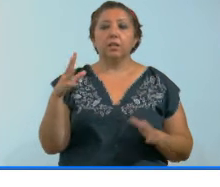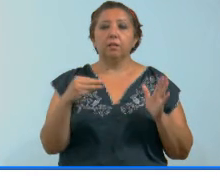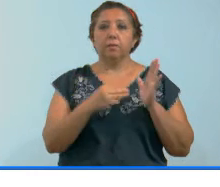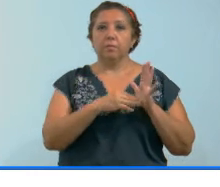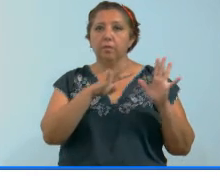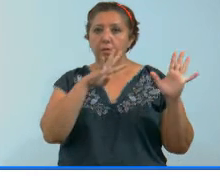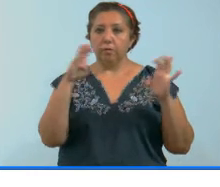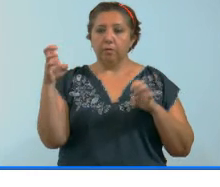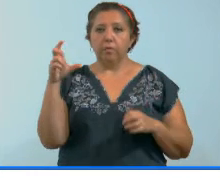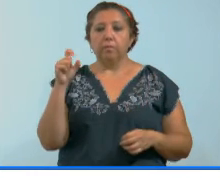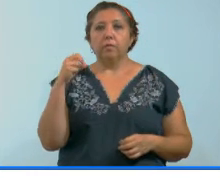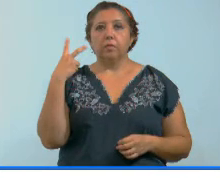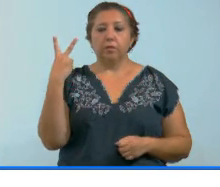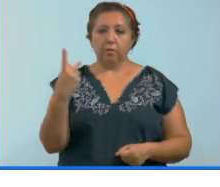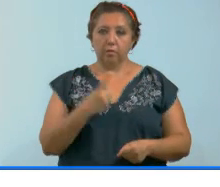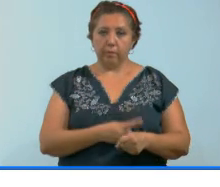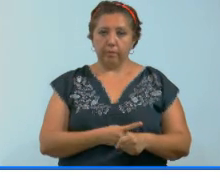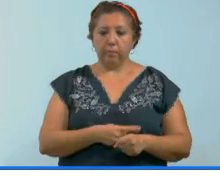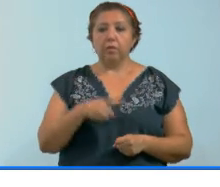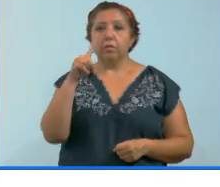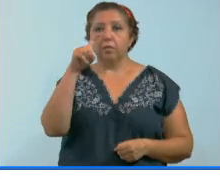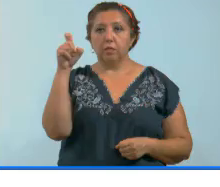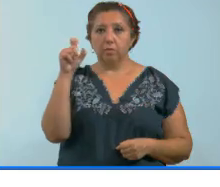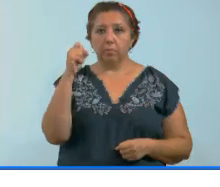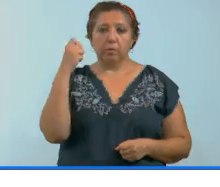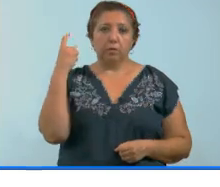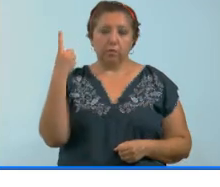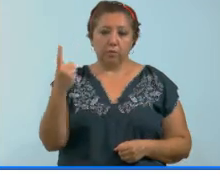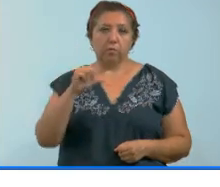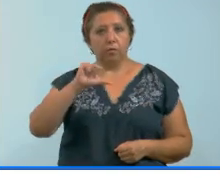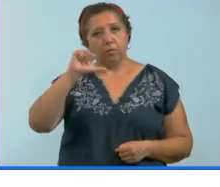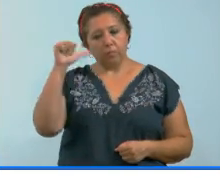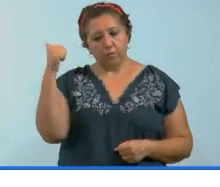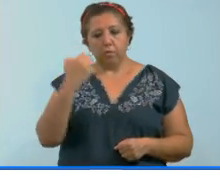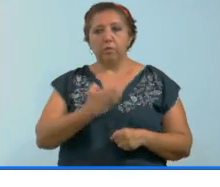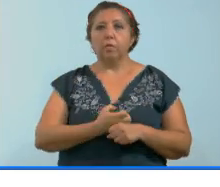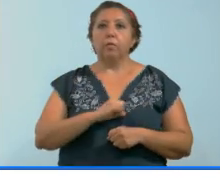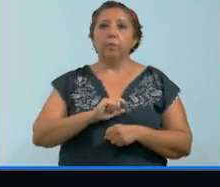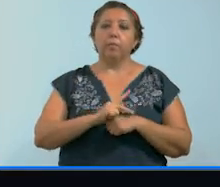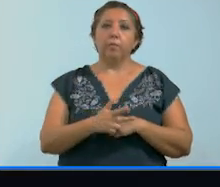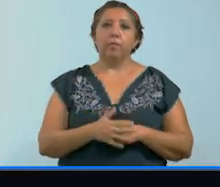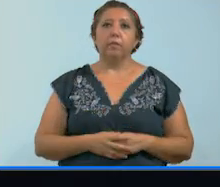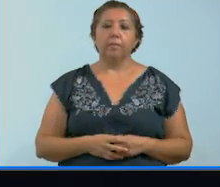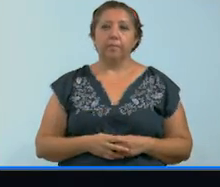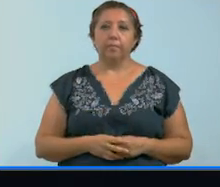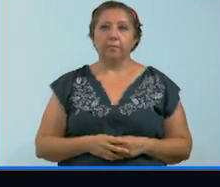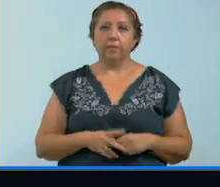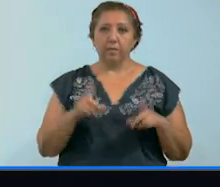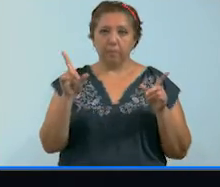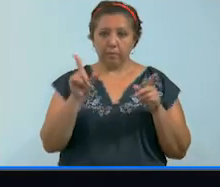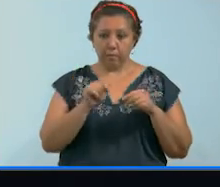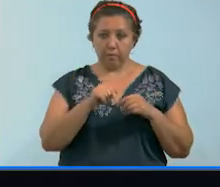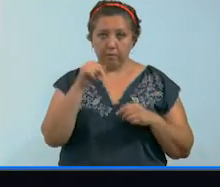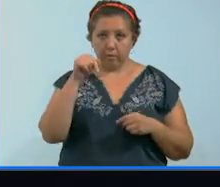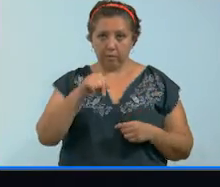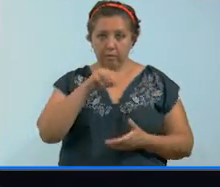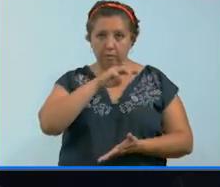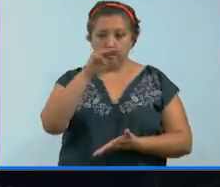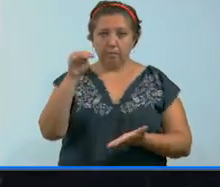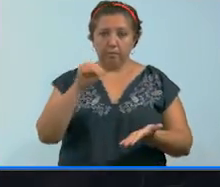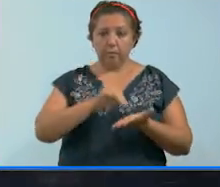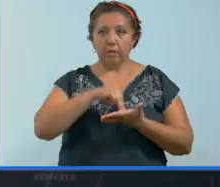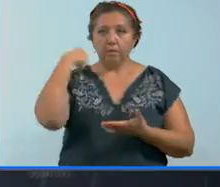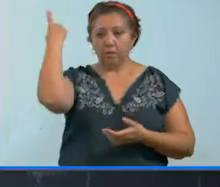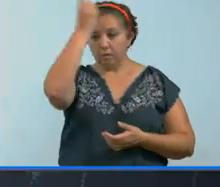922 casos positivos 121 de los cuales son de otro país u otro estado específicamente en mérida se han